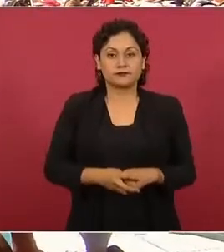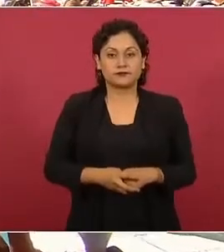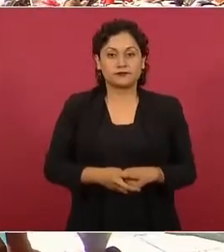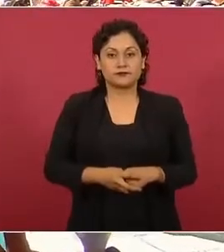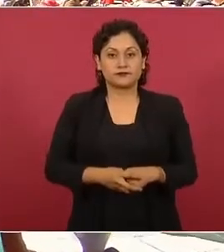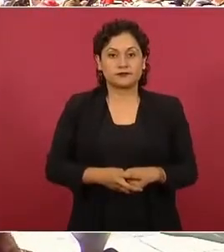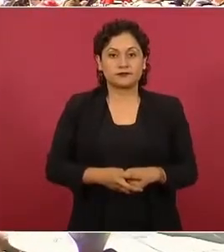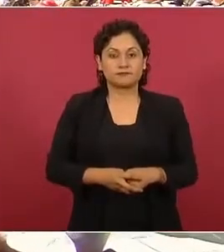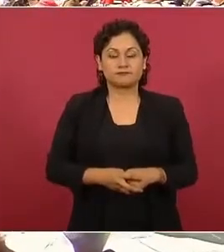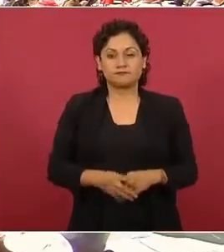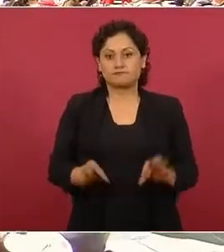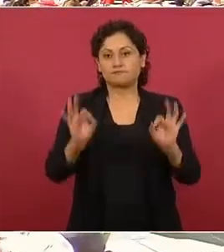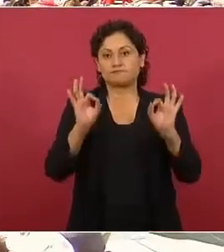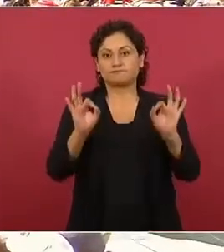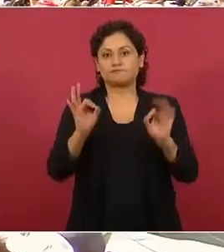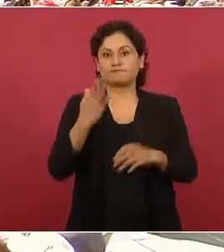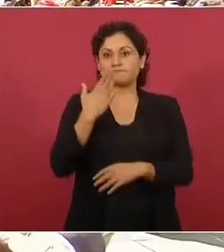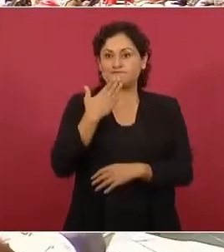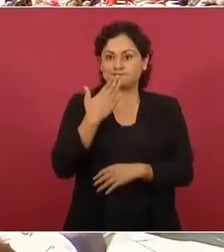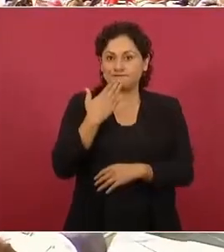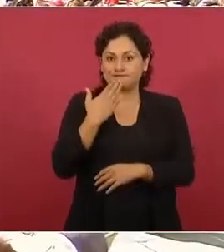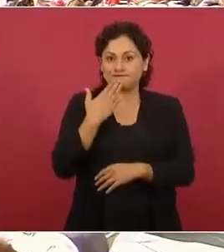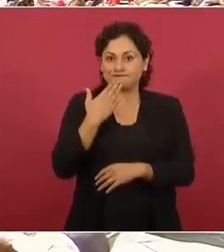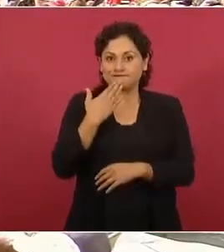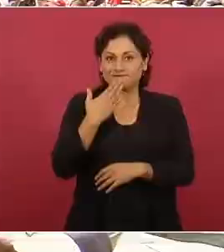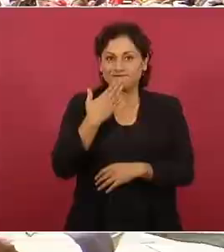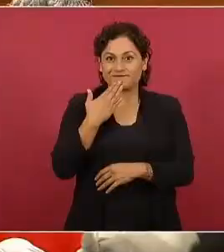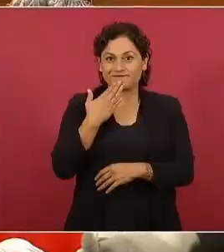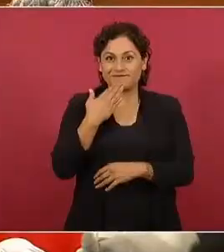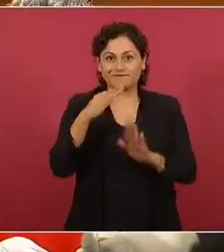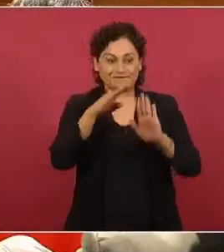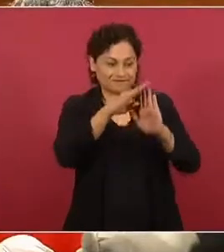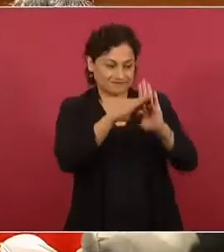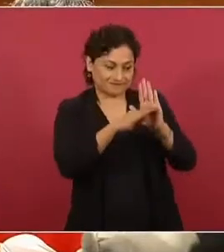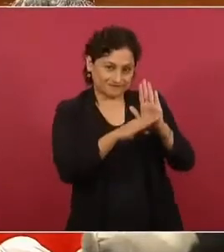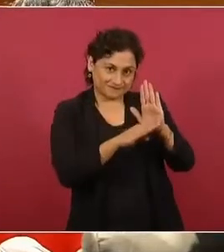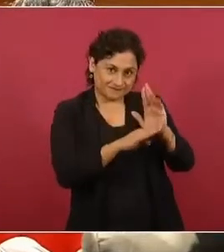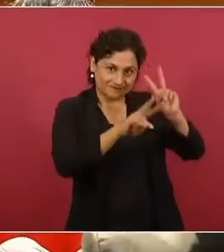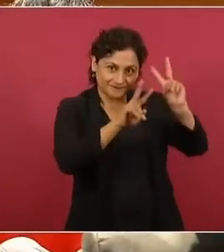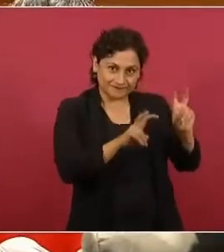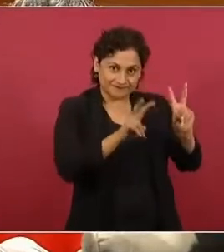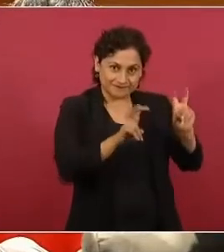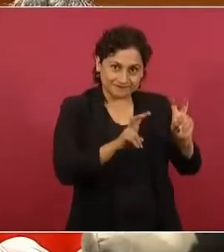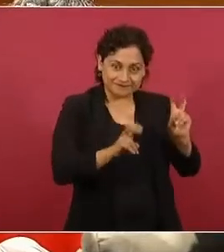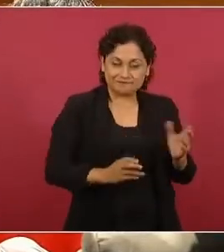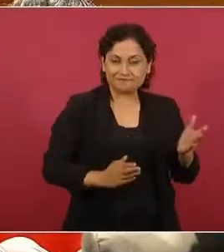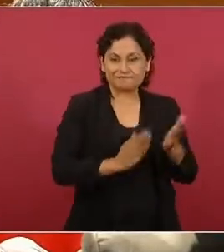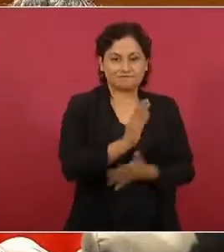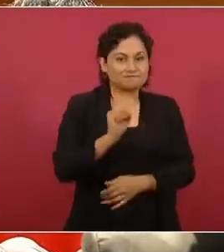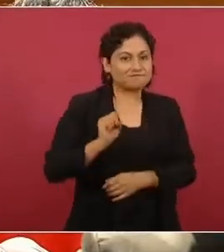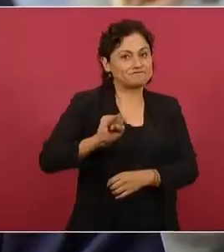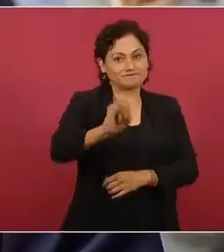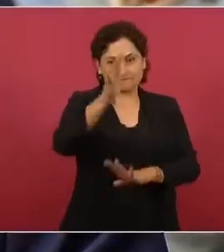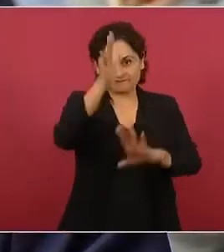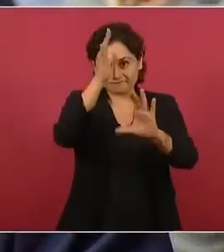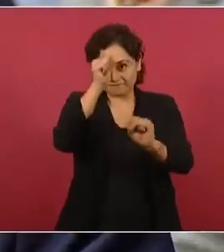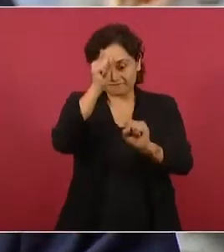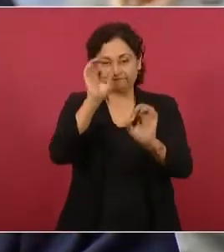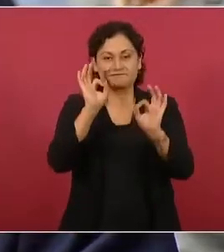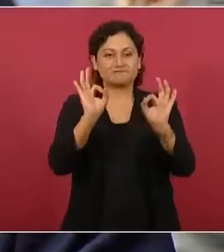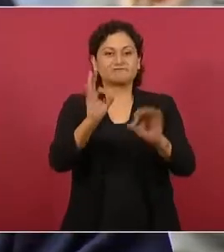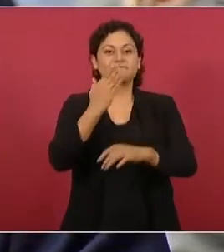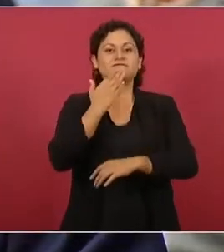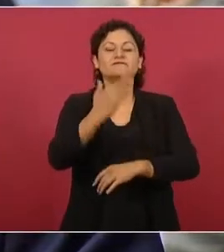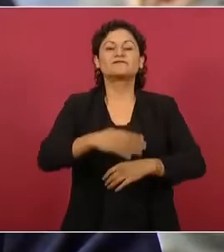Pues qué bueno que pudimos pasar la mayor parte de los puntos de esta asamblea y han sido aprobados. Y